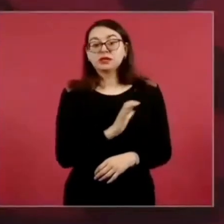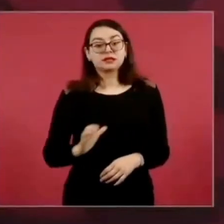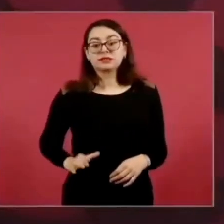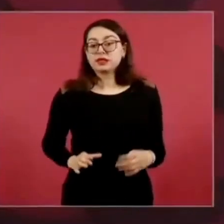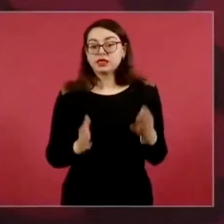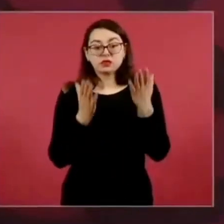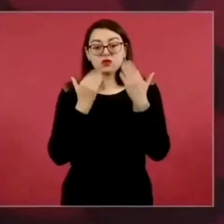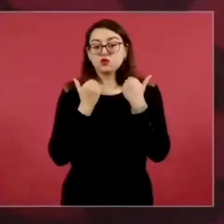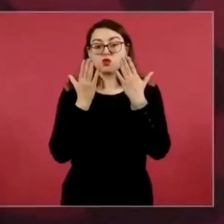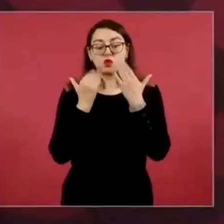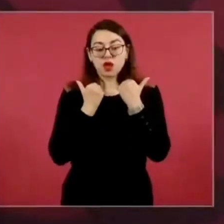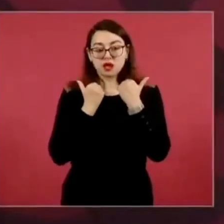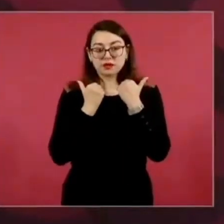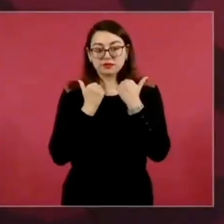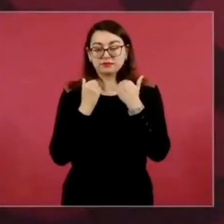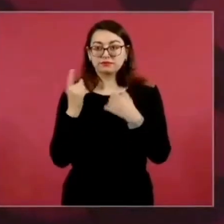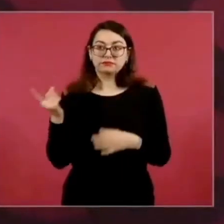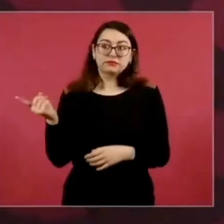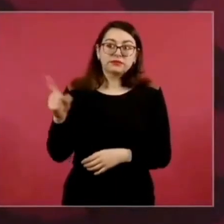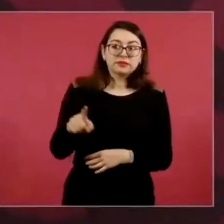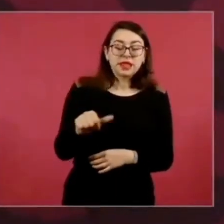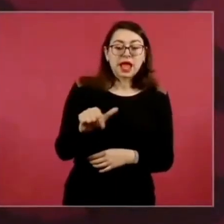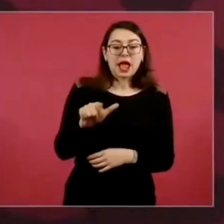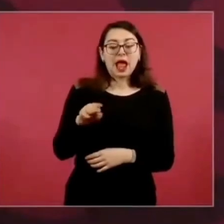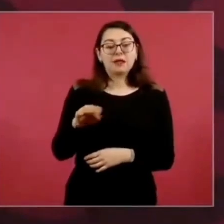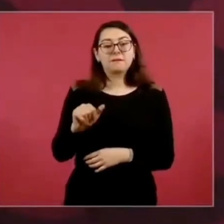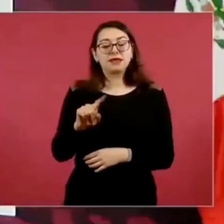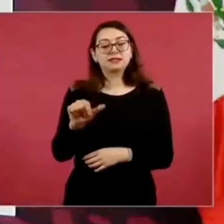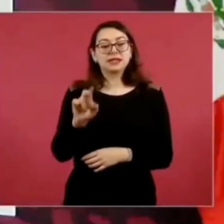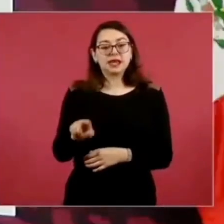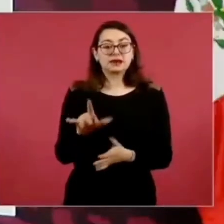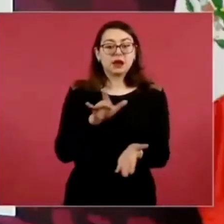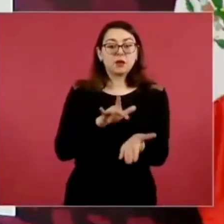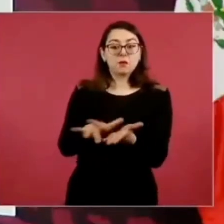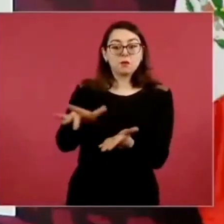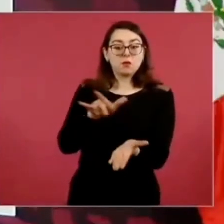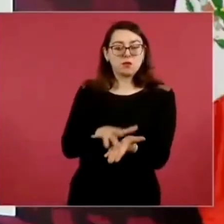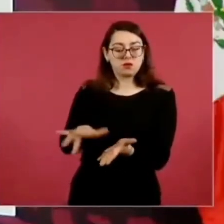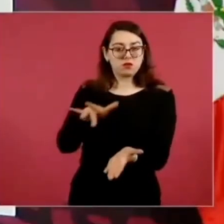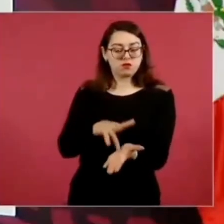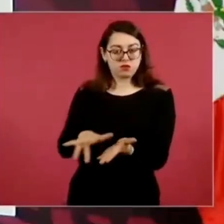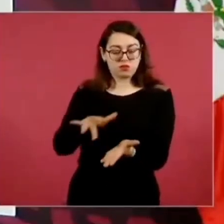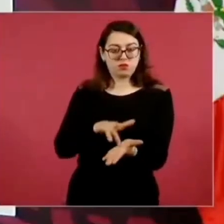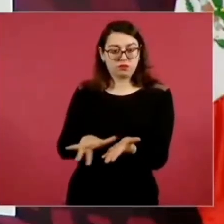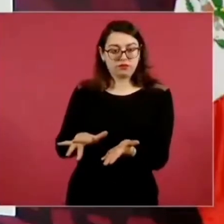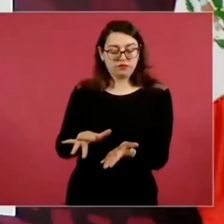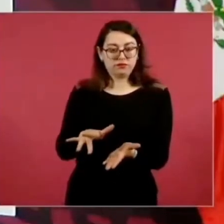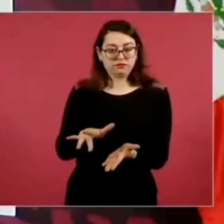propio, sino apoyan a Almazán. Pero no solo